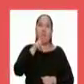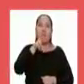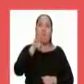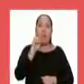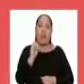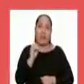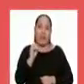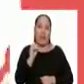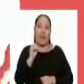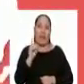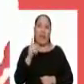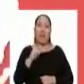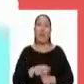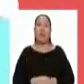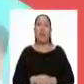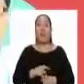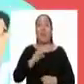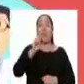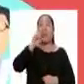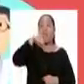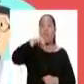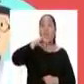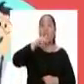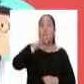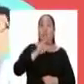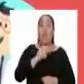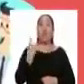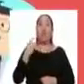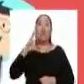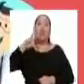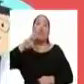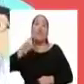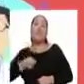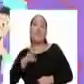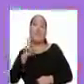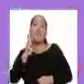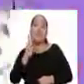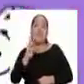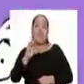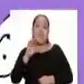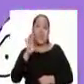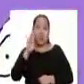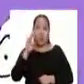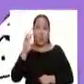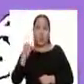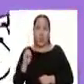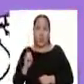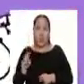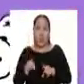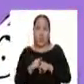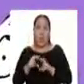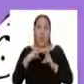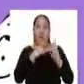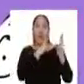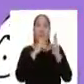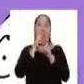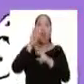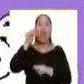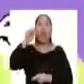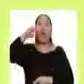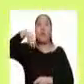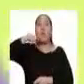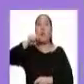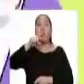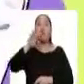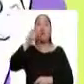mientras que el río Nilo en África mide 6.670 kilómetros. Además, el Amazonas es el más